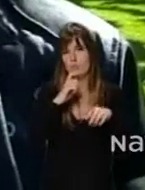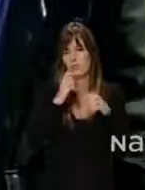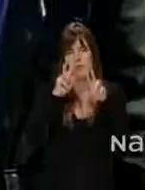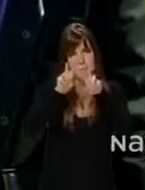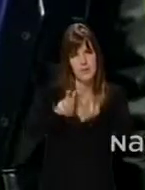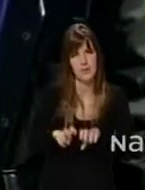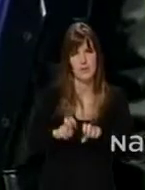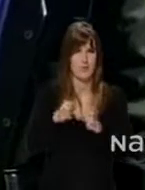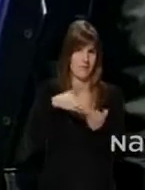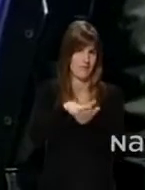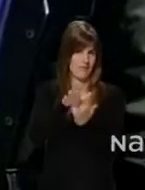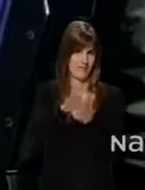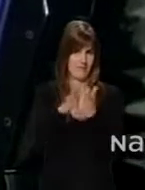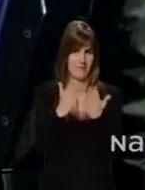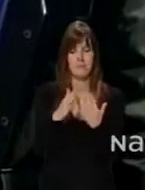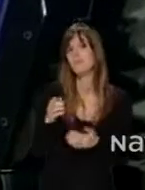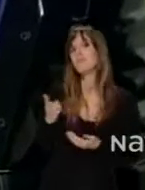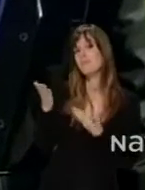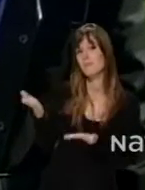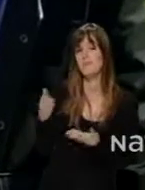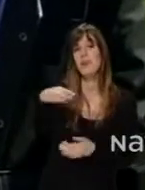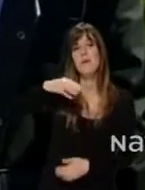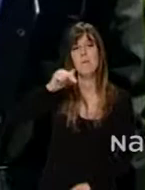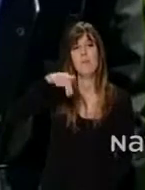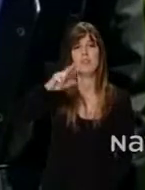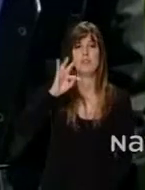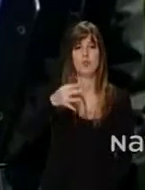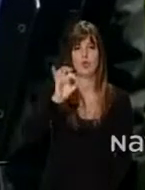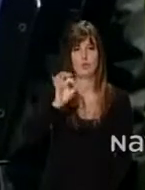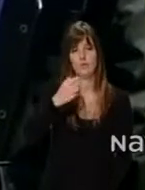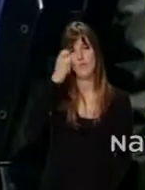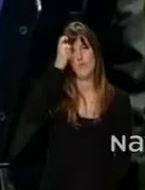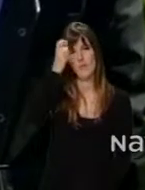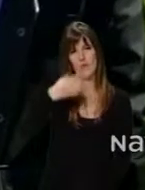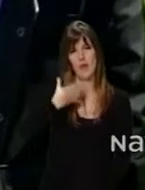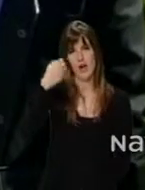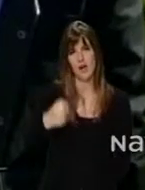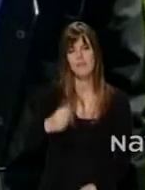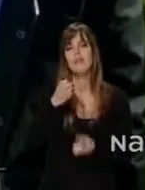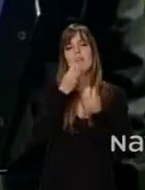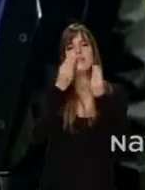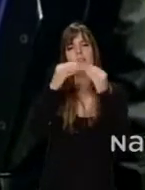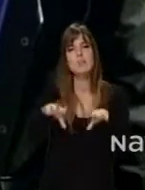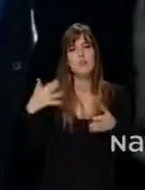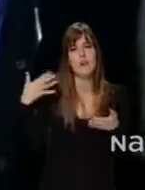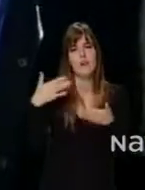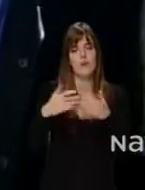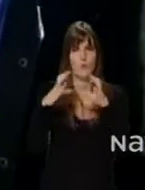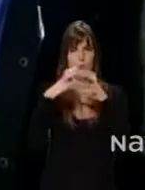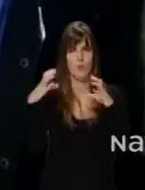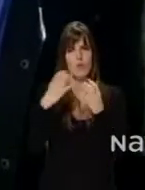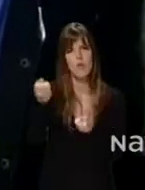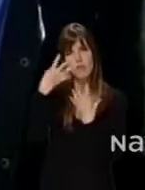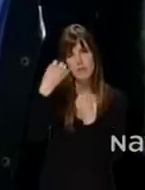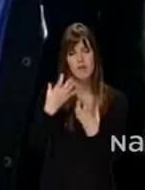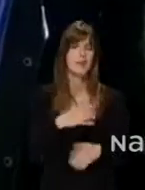Urrosbilla. Bueno, estamos con Mincho, el alcalde de esta localidad, que nos vas a ayudar a conocer la historia, ¿no?, de Urrosbilla. Lo que